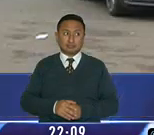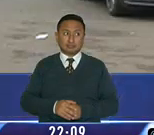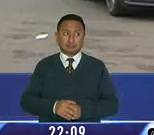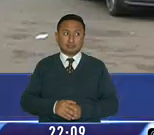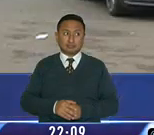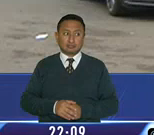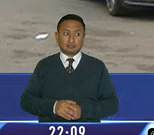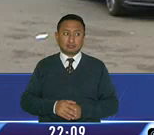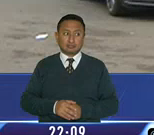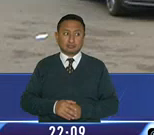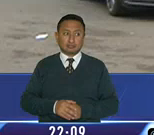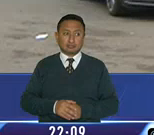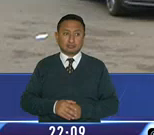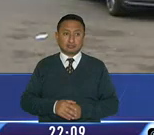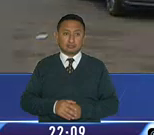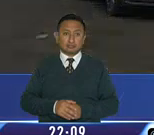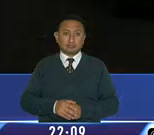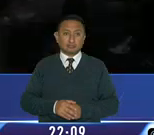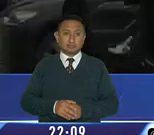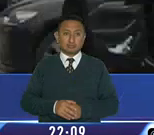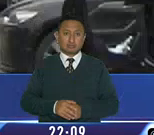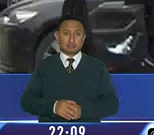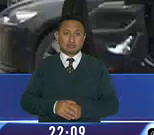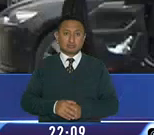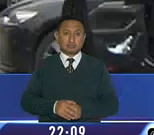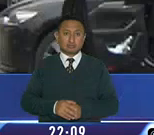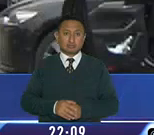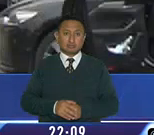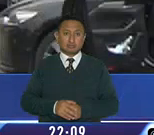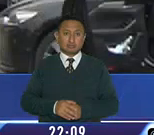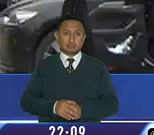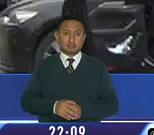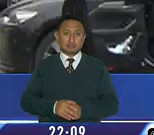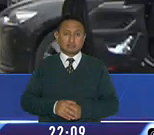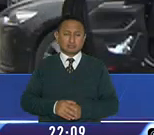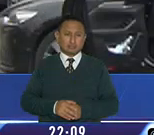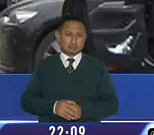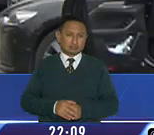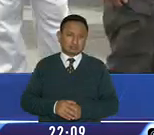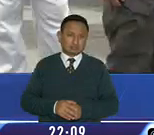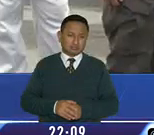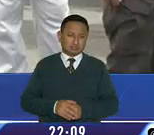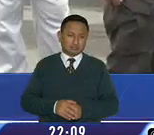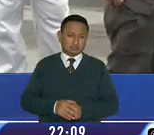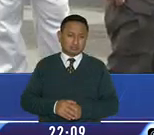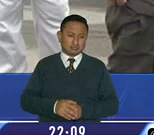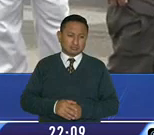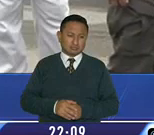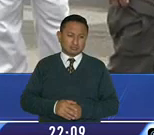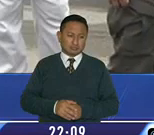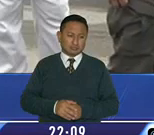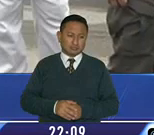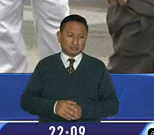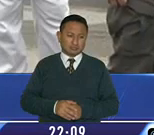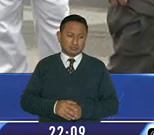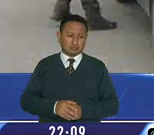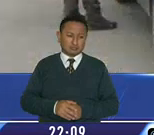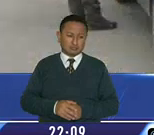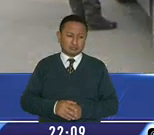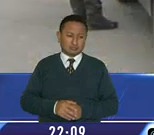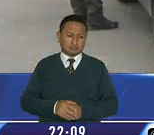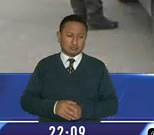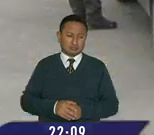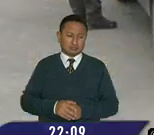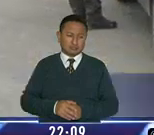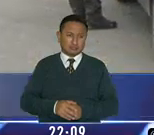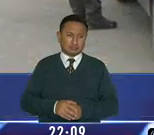clínica que... Sí, 10 mil dólares sacaba. ¿Se le llevaron? Sí, le llevaron. Y le disparó primero en el vidrio del